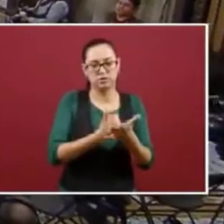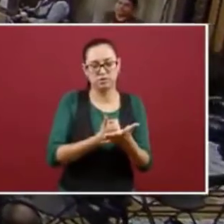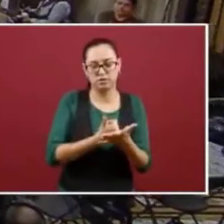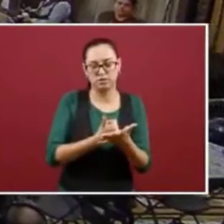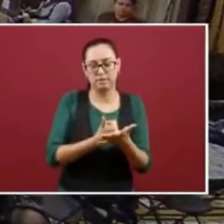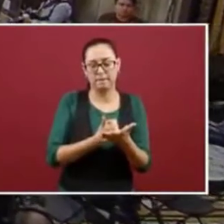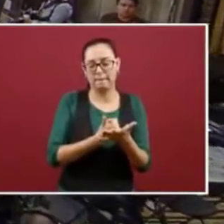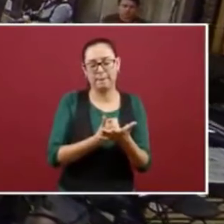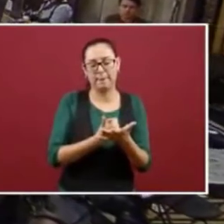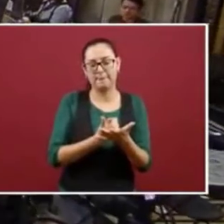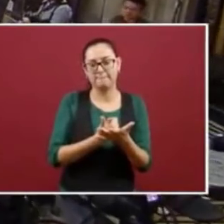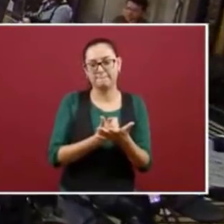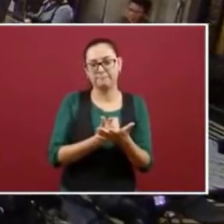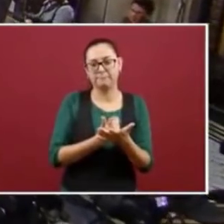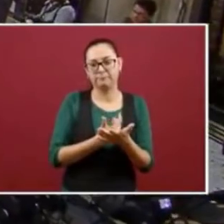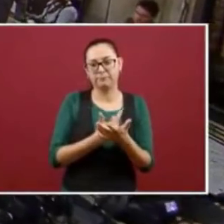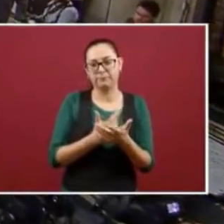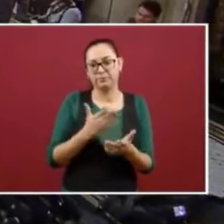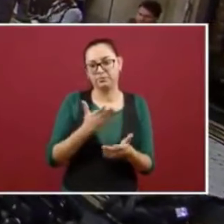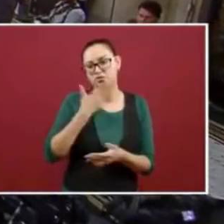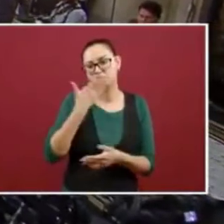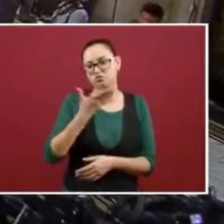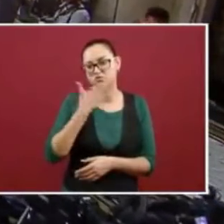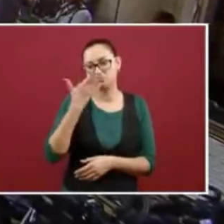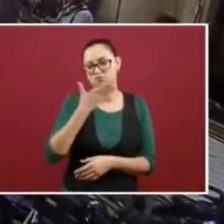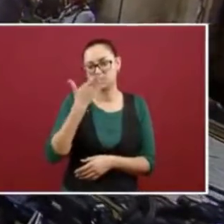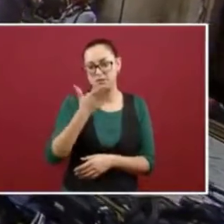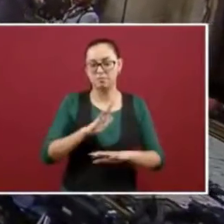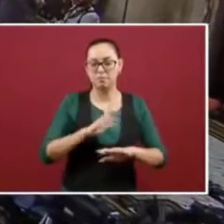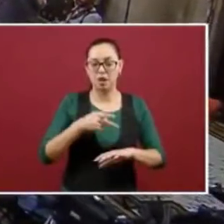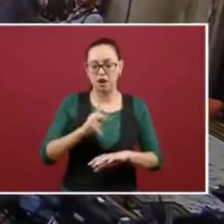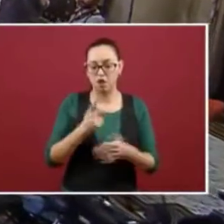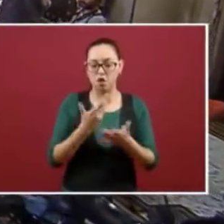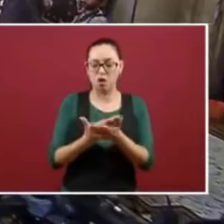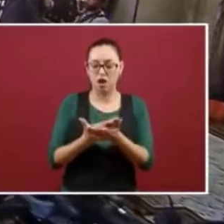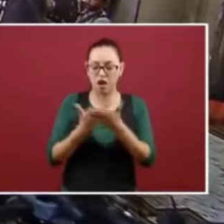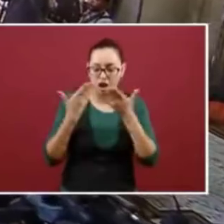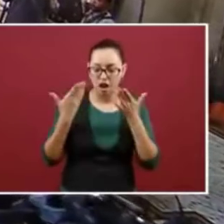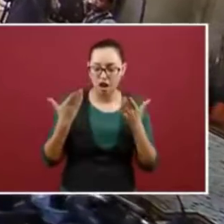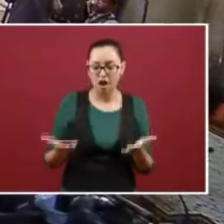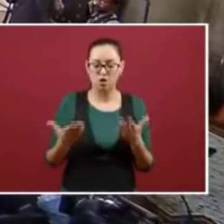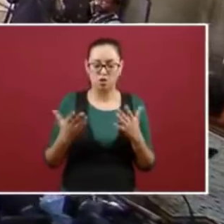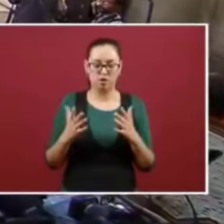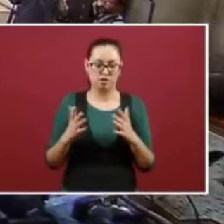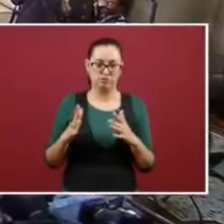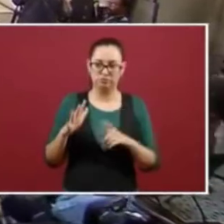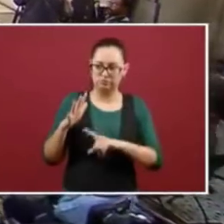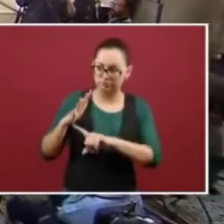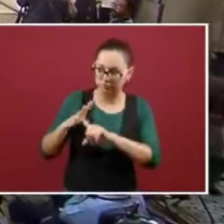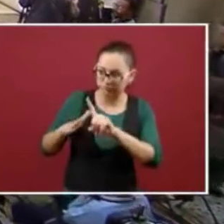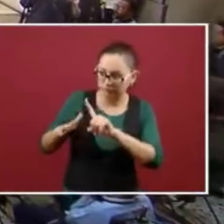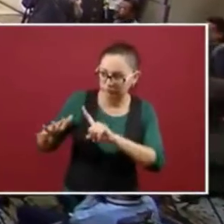como es normal en estos casos ahora ya se está hablando en términos